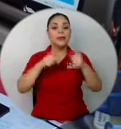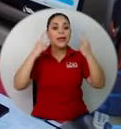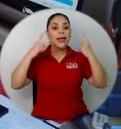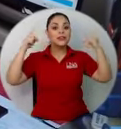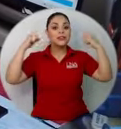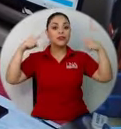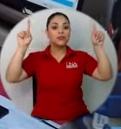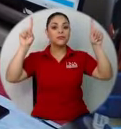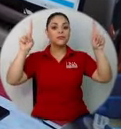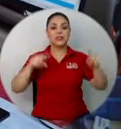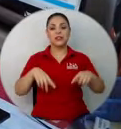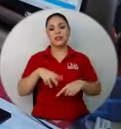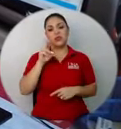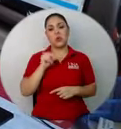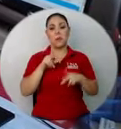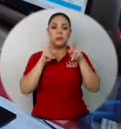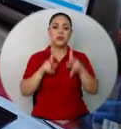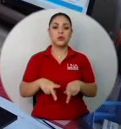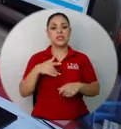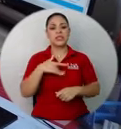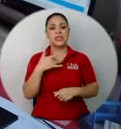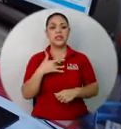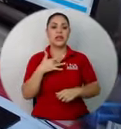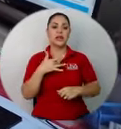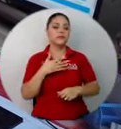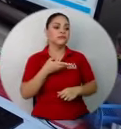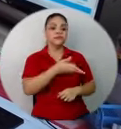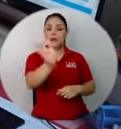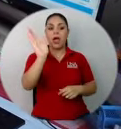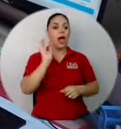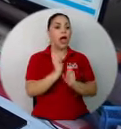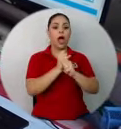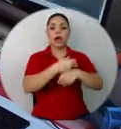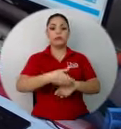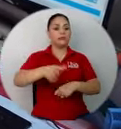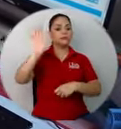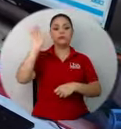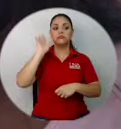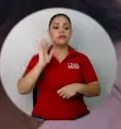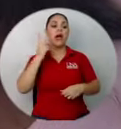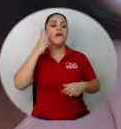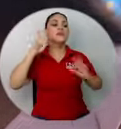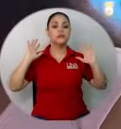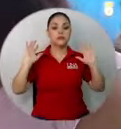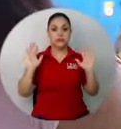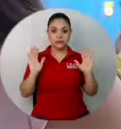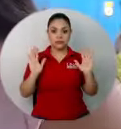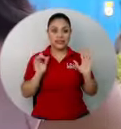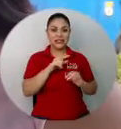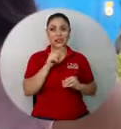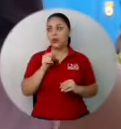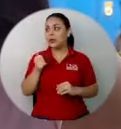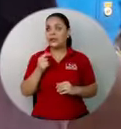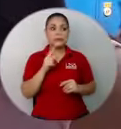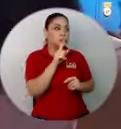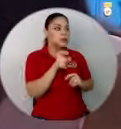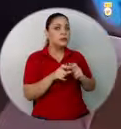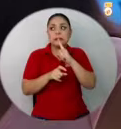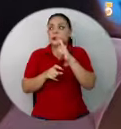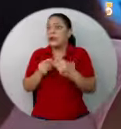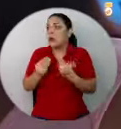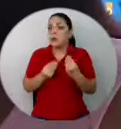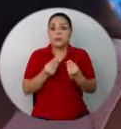persona no sienta que llegan y lo sienten y juéguesela, a ver qué es lo que tiene que hacer, y tiene que estarle preguntando a los compañeros,